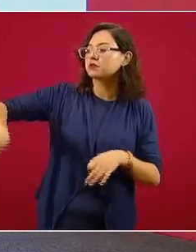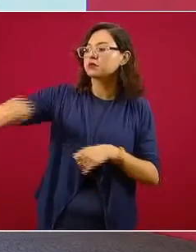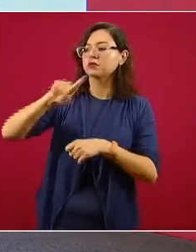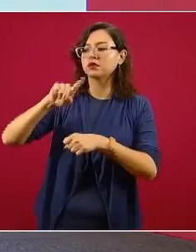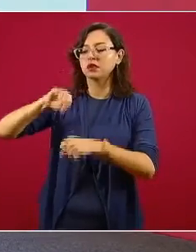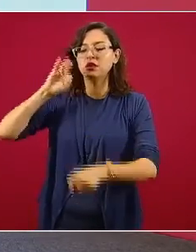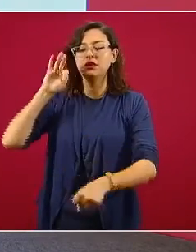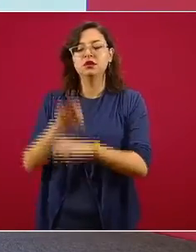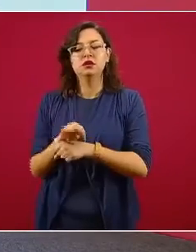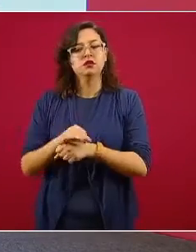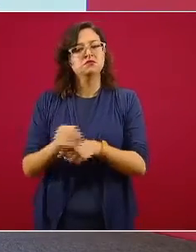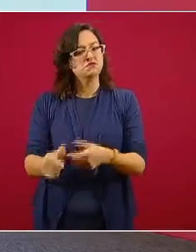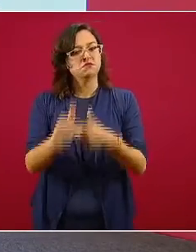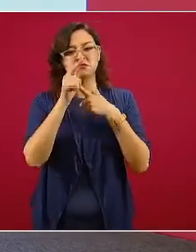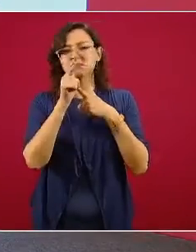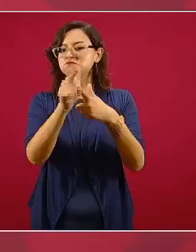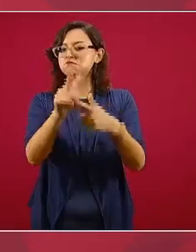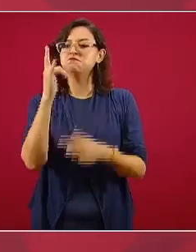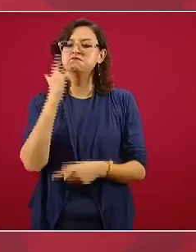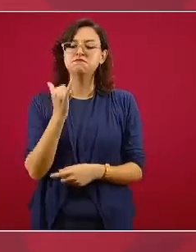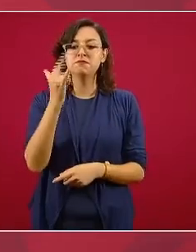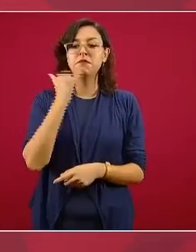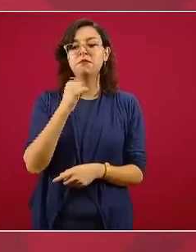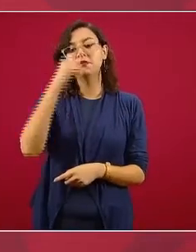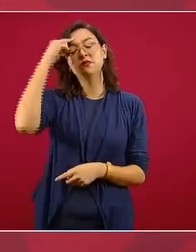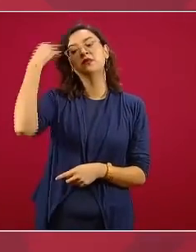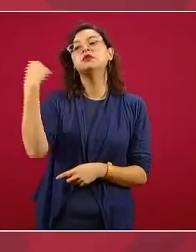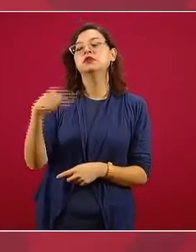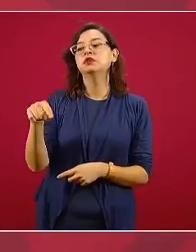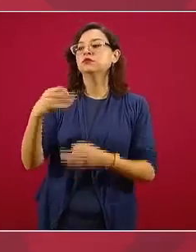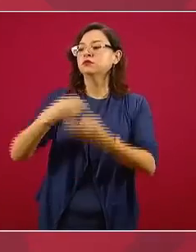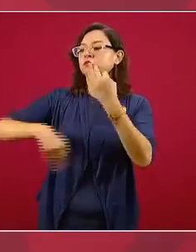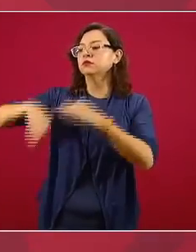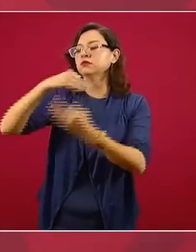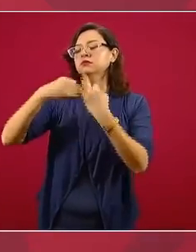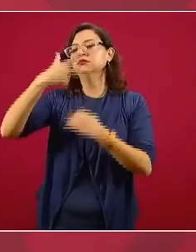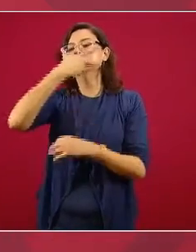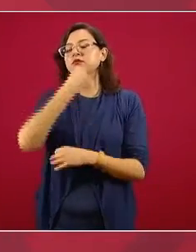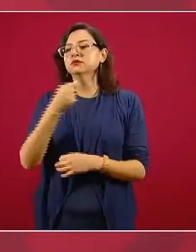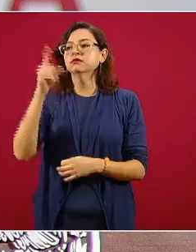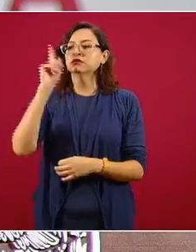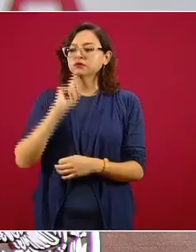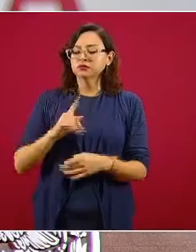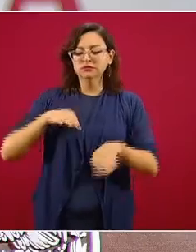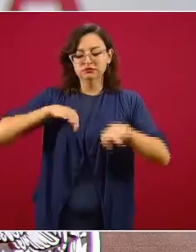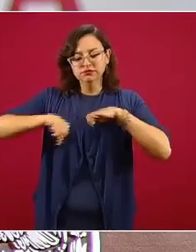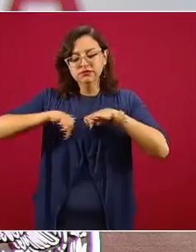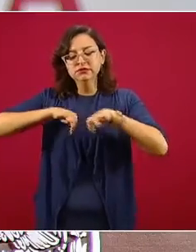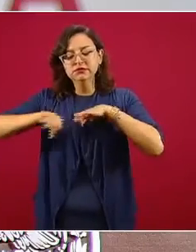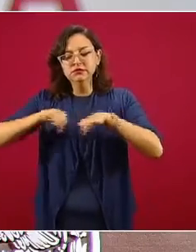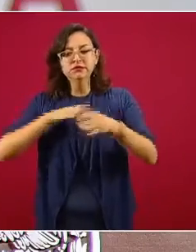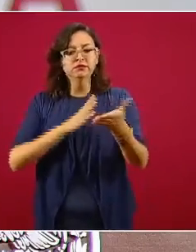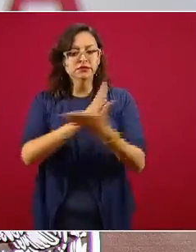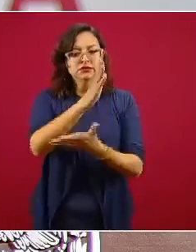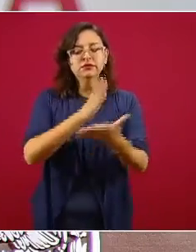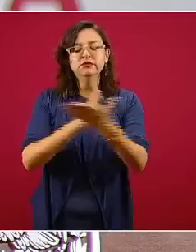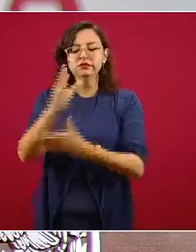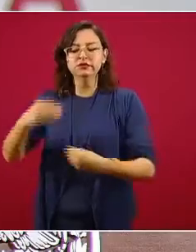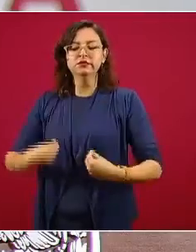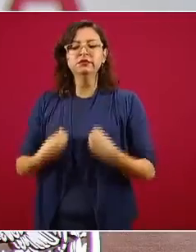que todas y todos, sin excepción, podamos acceder como fruto de nuestro trabajo a